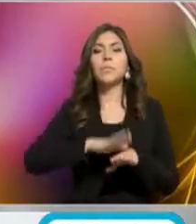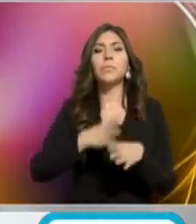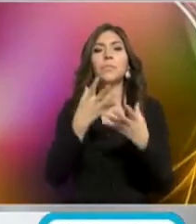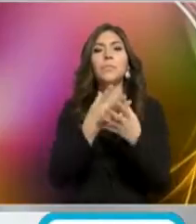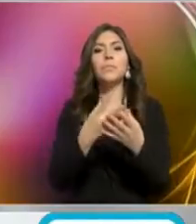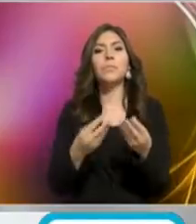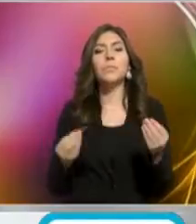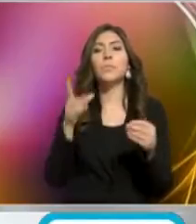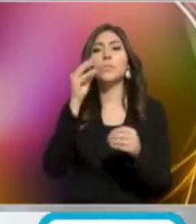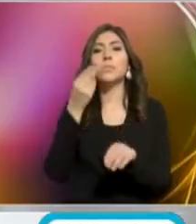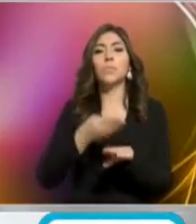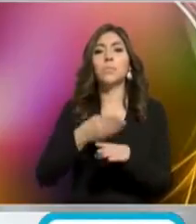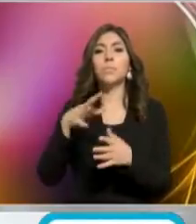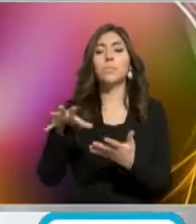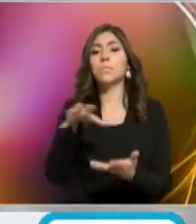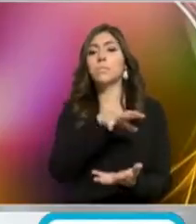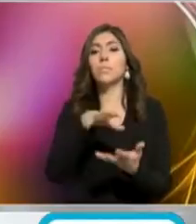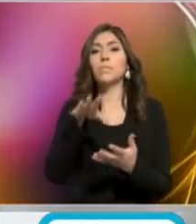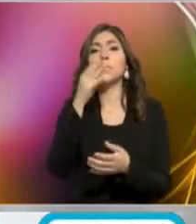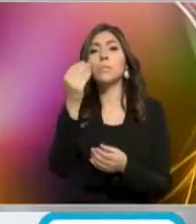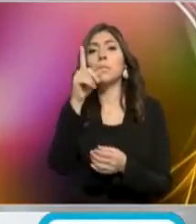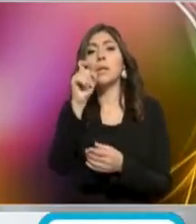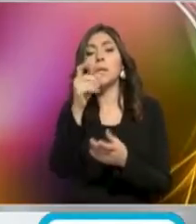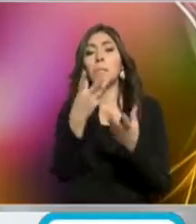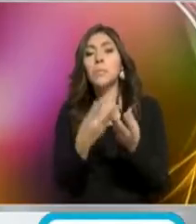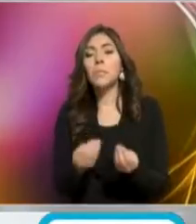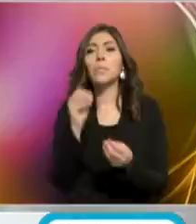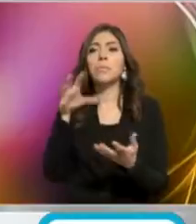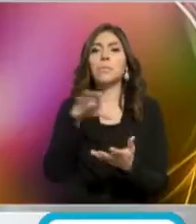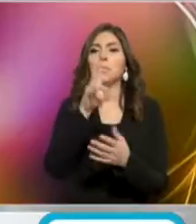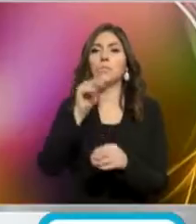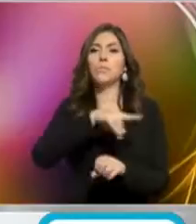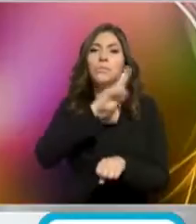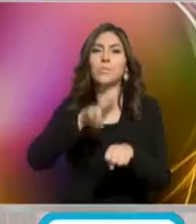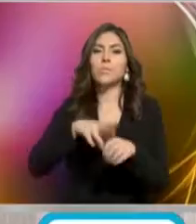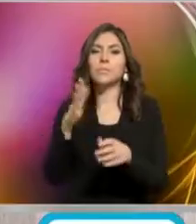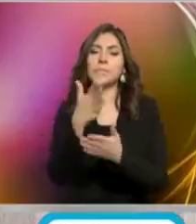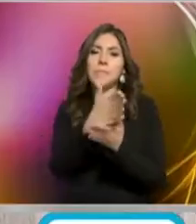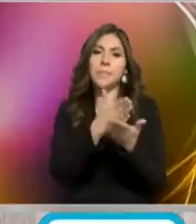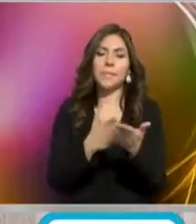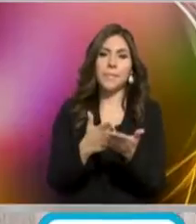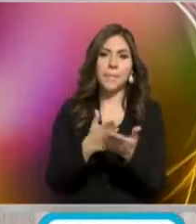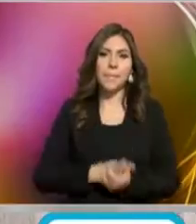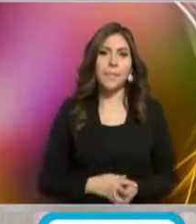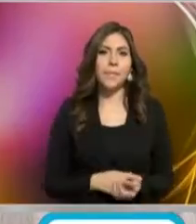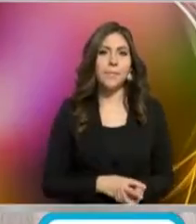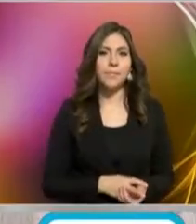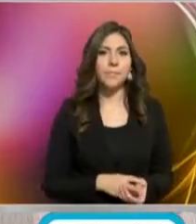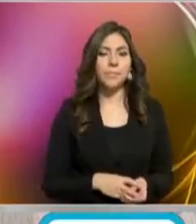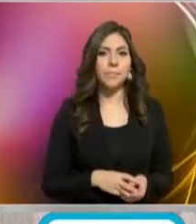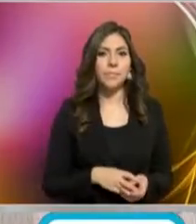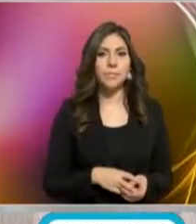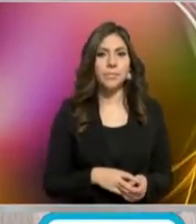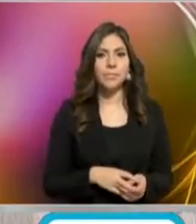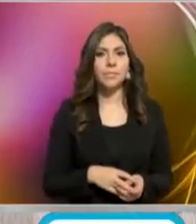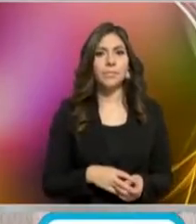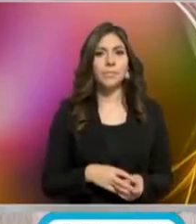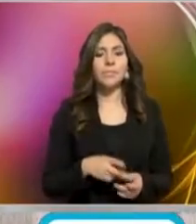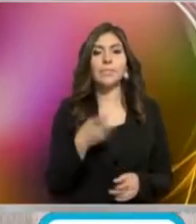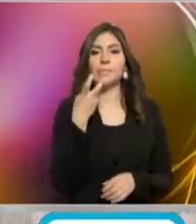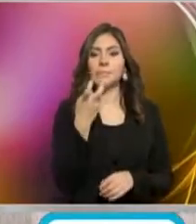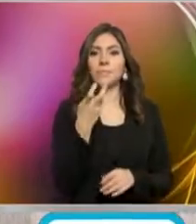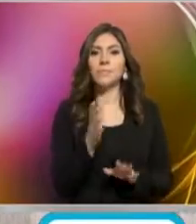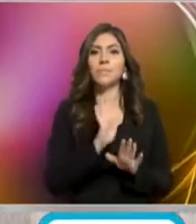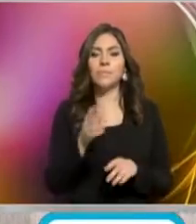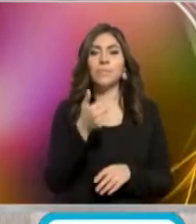No queremos que quede 100% líquido, pero ni muy espeso ni muy líquido, ¿no? O sea, a la mitad. Quedó clarísimo, ¿no? Quedó clarísimo el